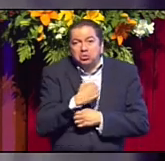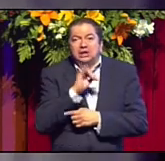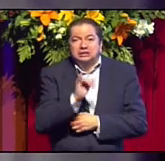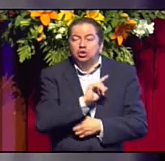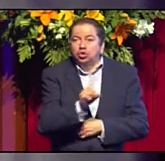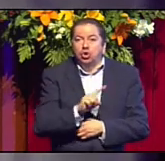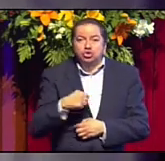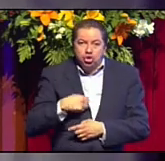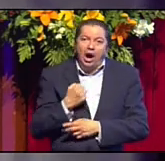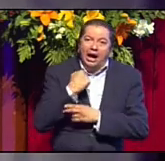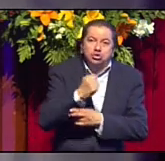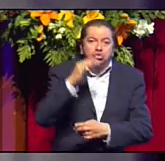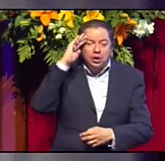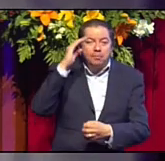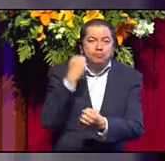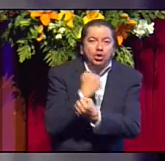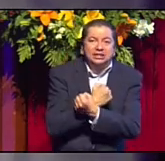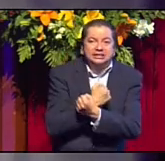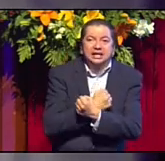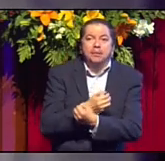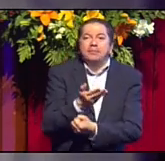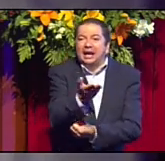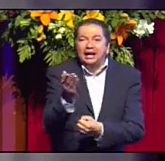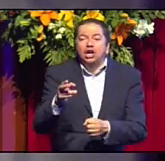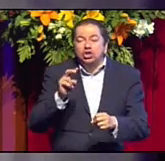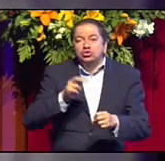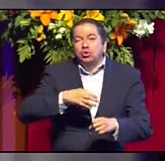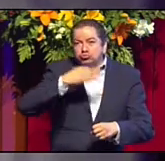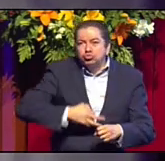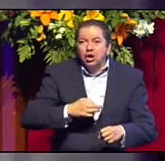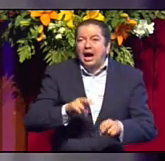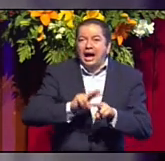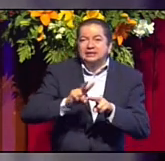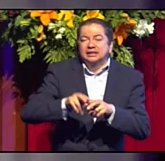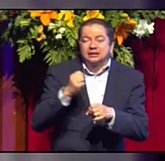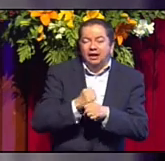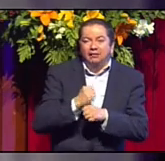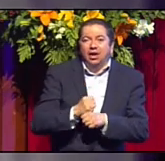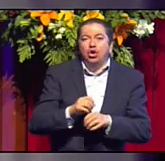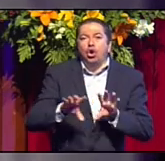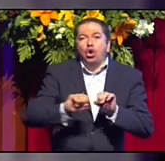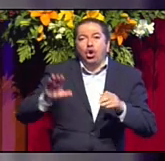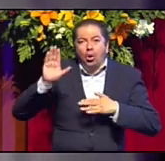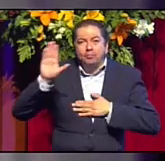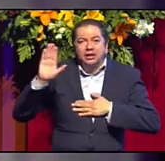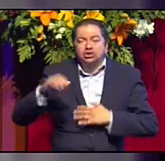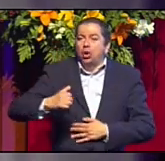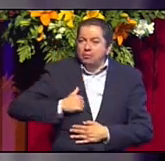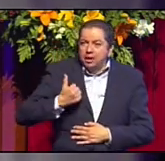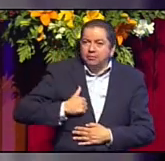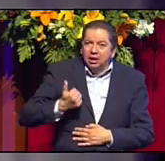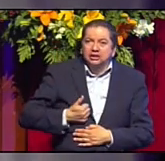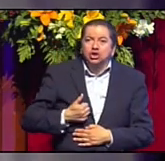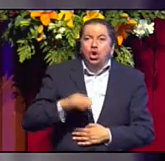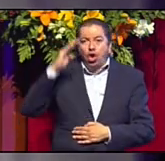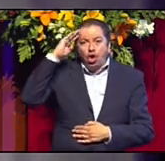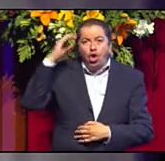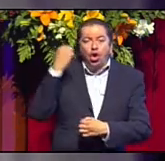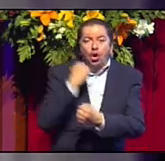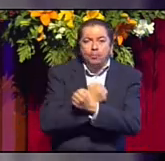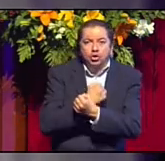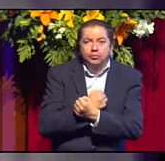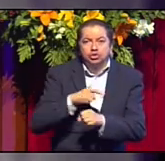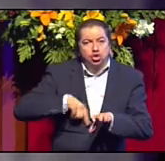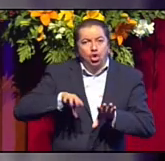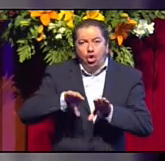estoy ayudando a la policía para que efectivamente hagan su trabajo. El compromiso con investigaciones y carabineros es completo.